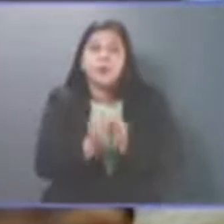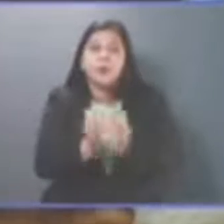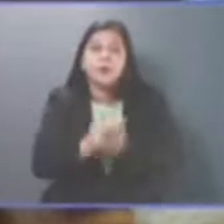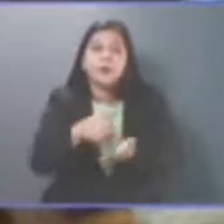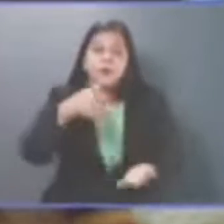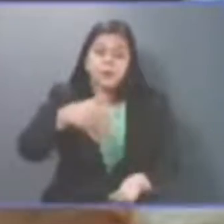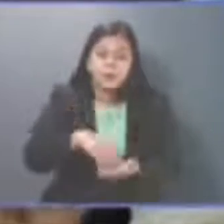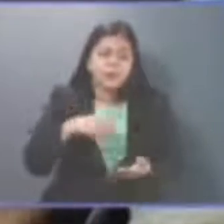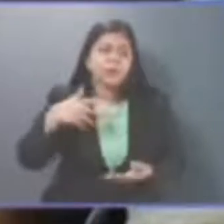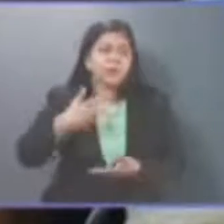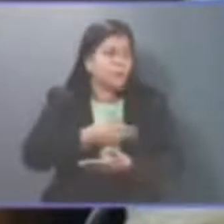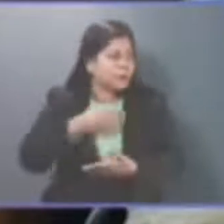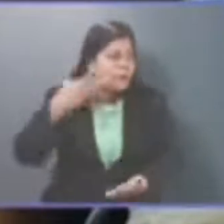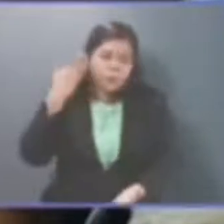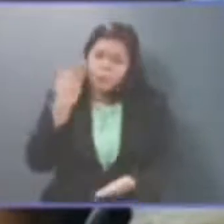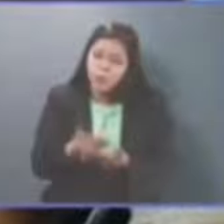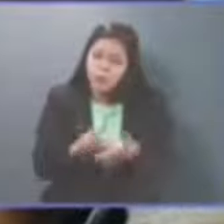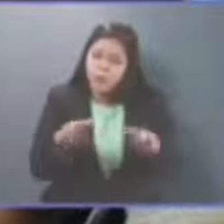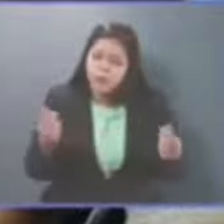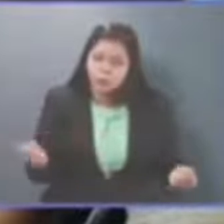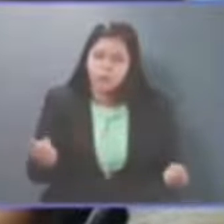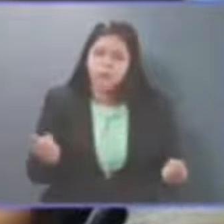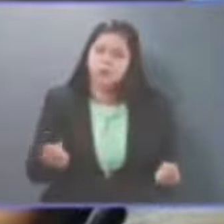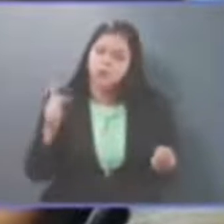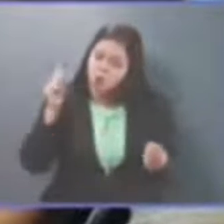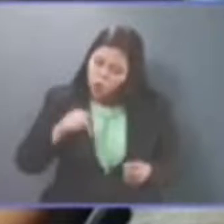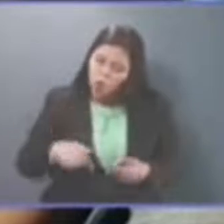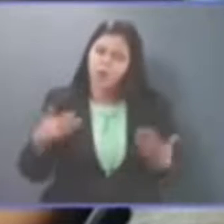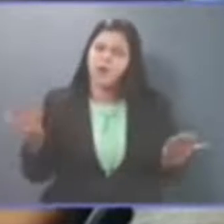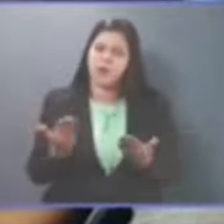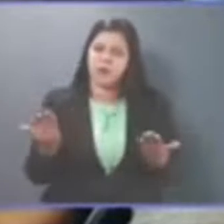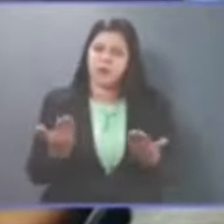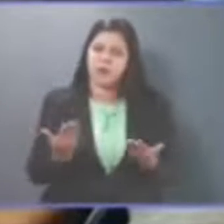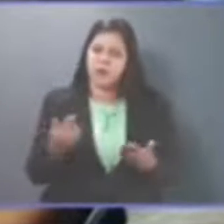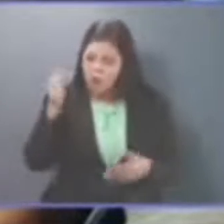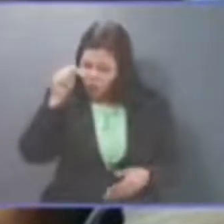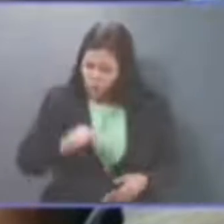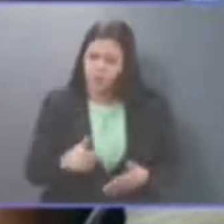nuestro pueblo para que le demos soluciones. Y eso es lo que estamos haciendo hoy,